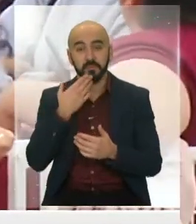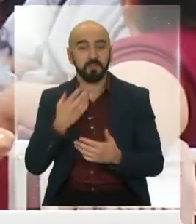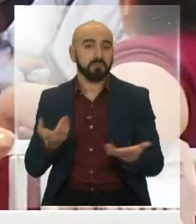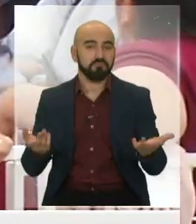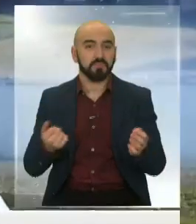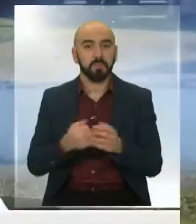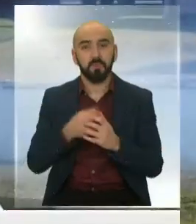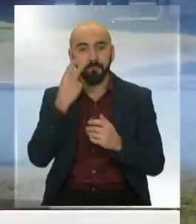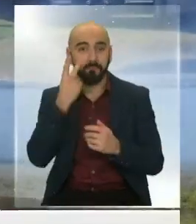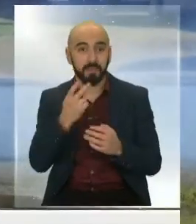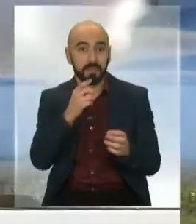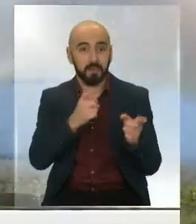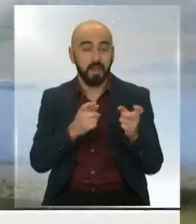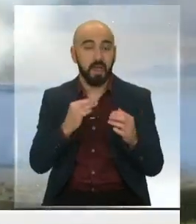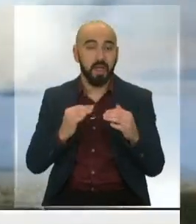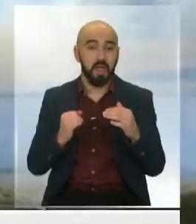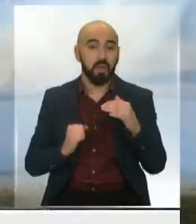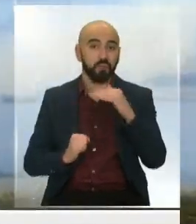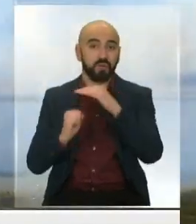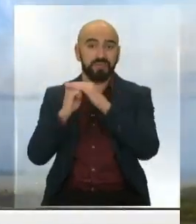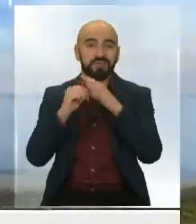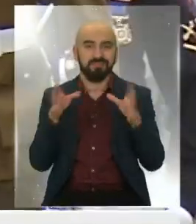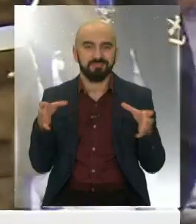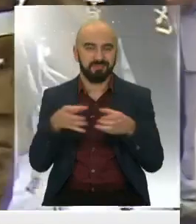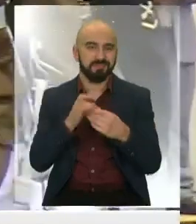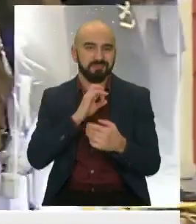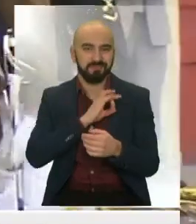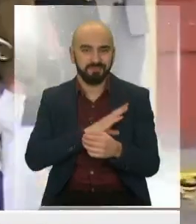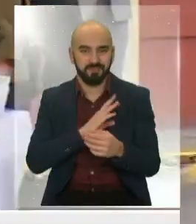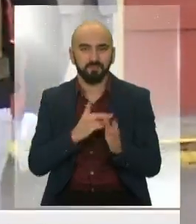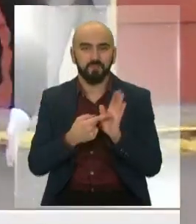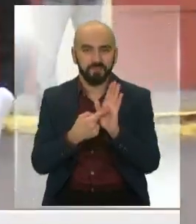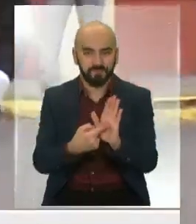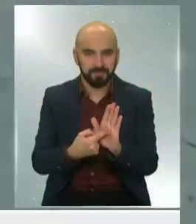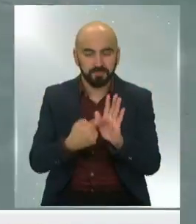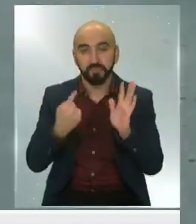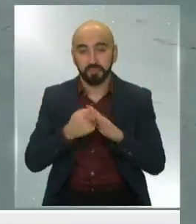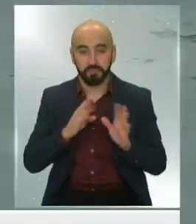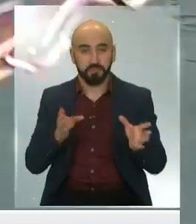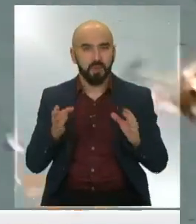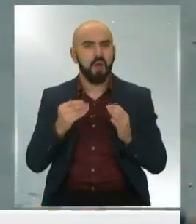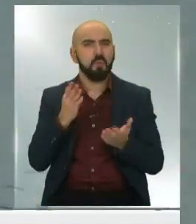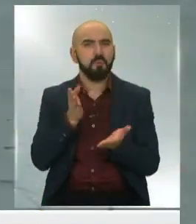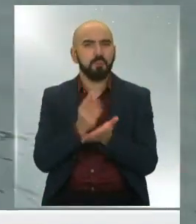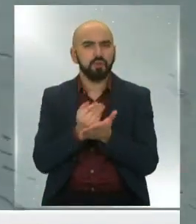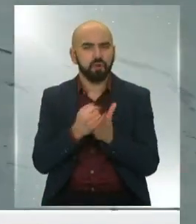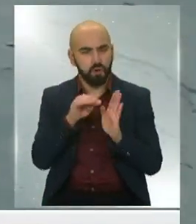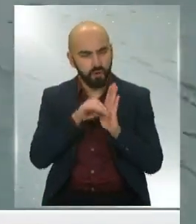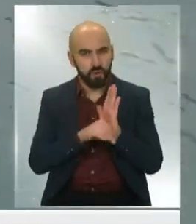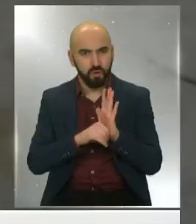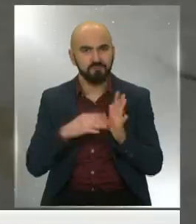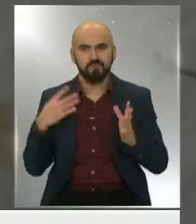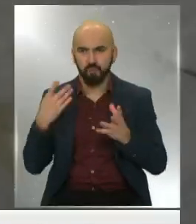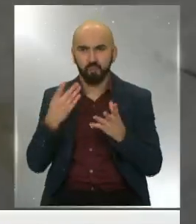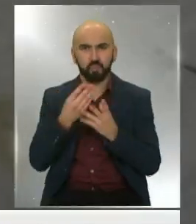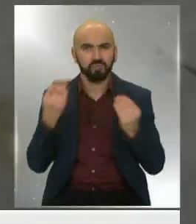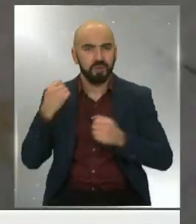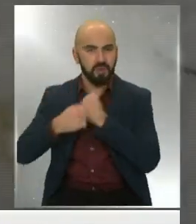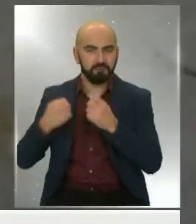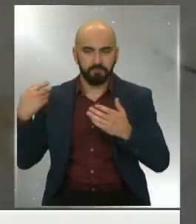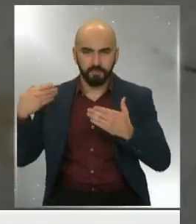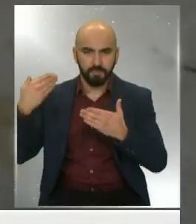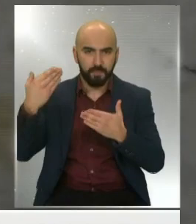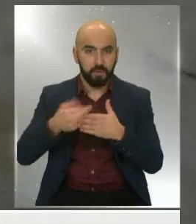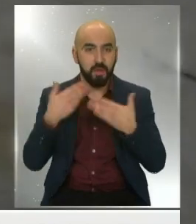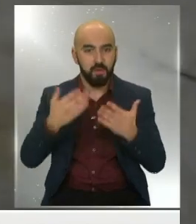autoridades que comandan Chile y sus rumbos. Siendo parte de protocolos de años que hoy forman parte de la memoria